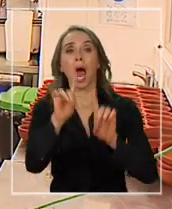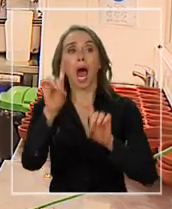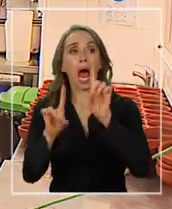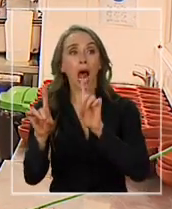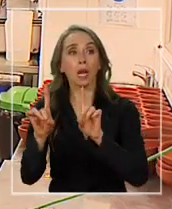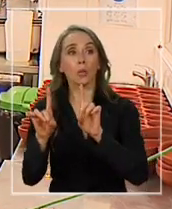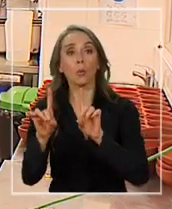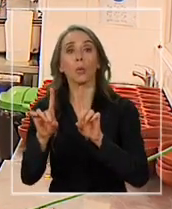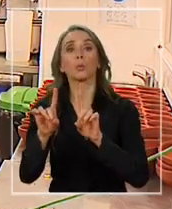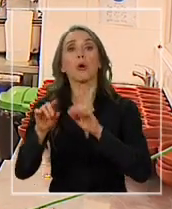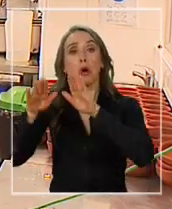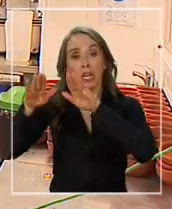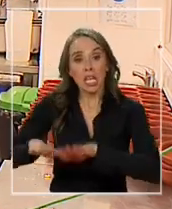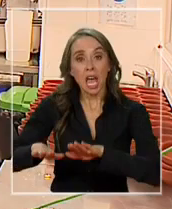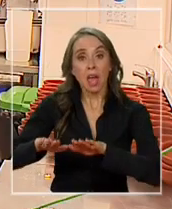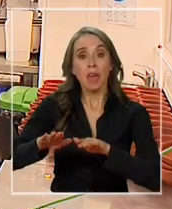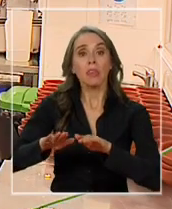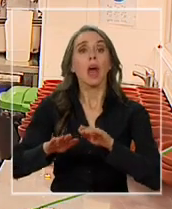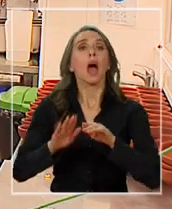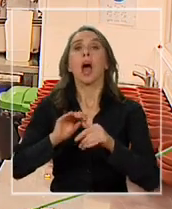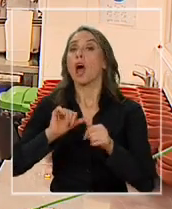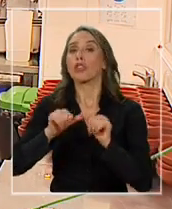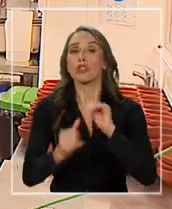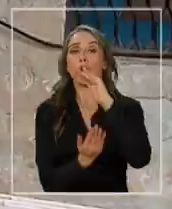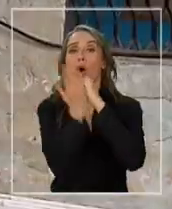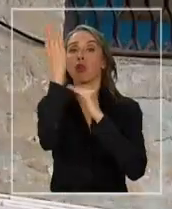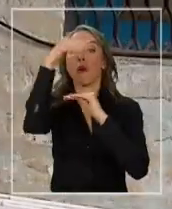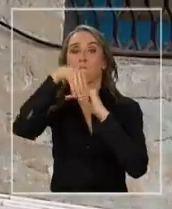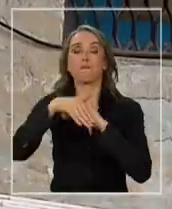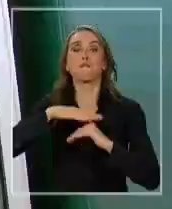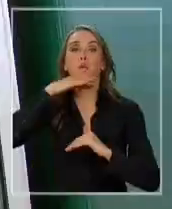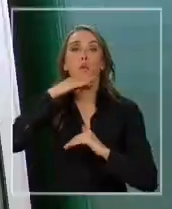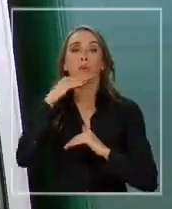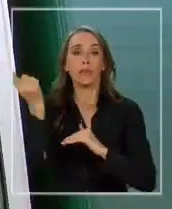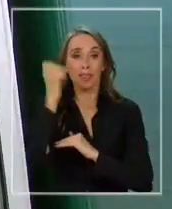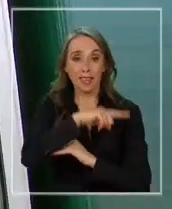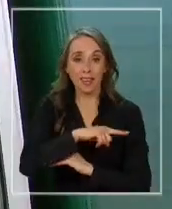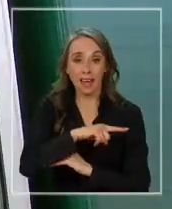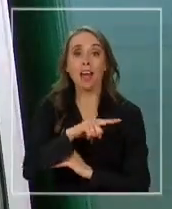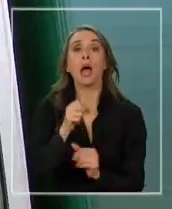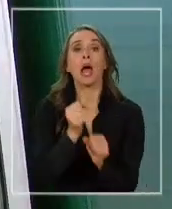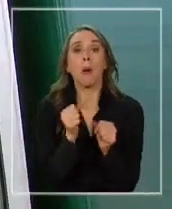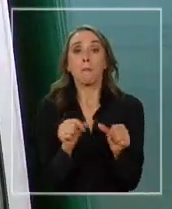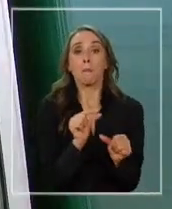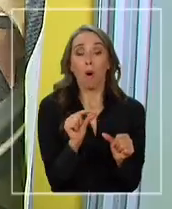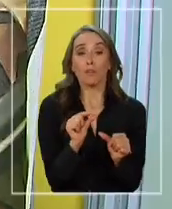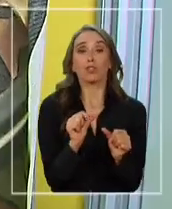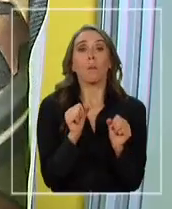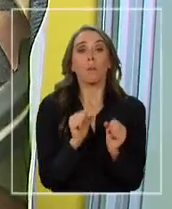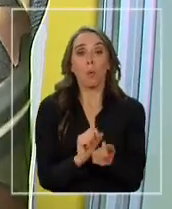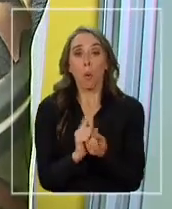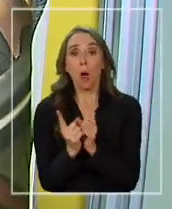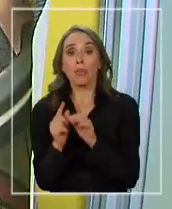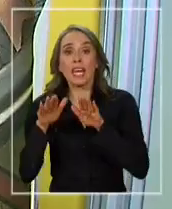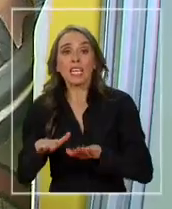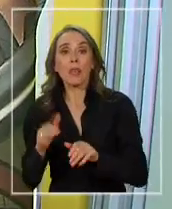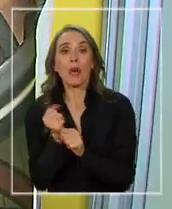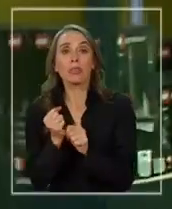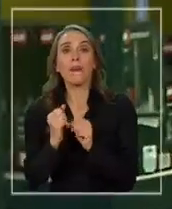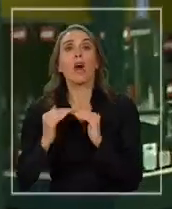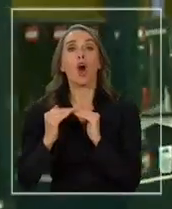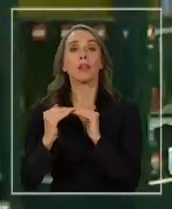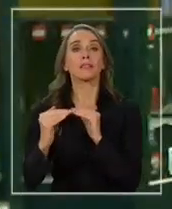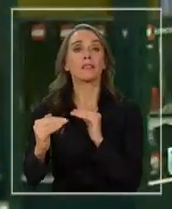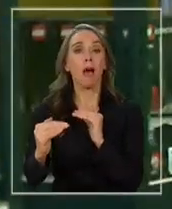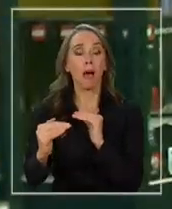ellas quedan trabajando de manera full-time y permanente con nosotros. Empleos temporales que pueden ser la puerta de entrada a un trabajo estable y que se